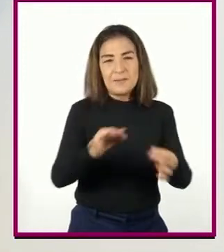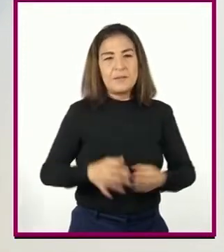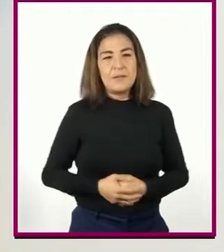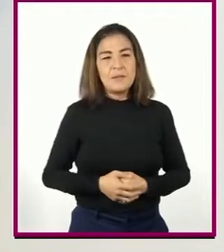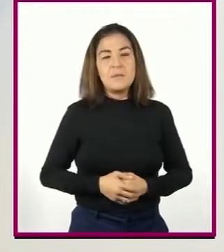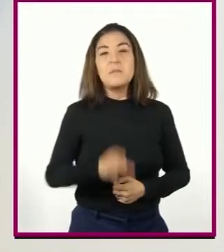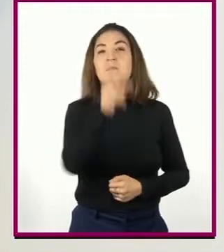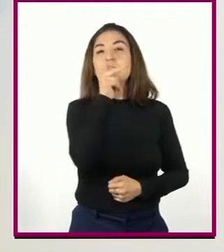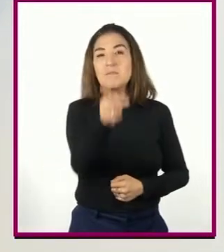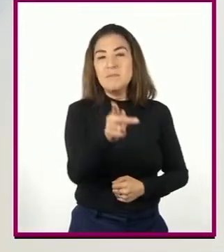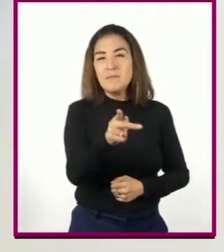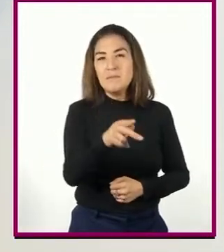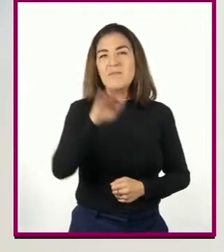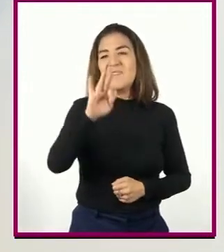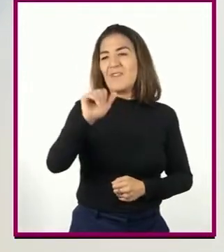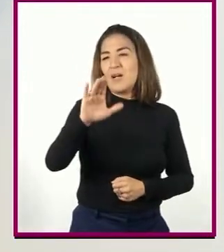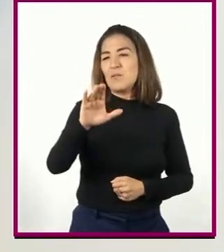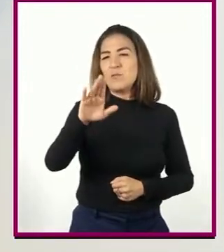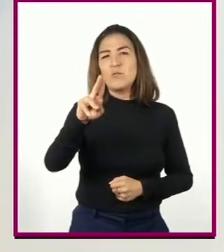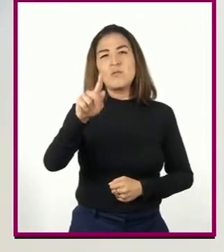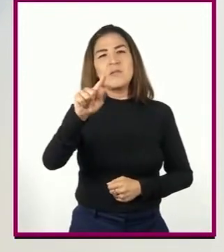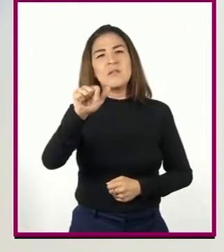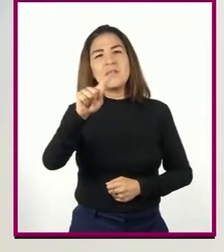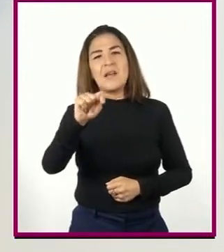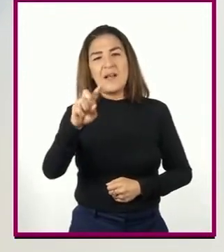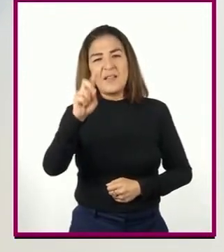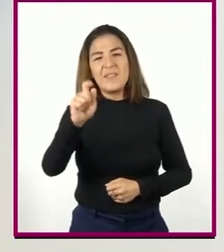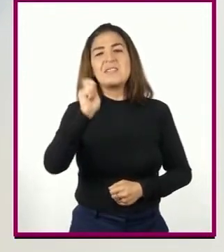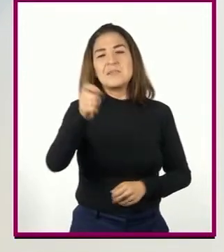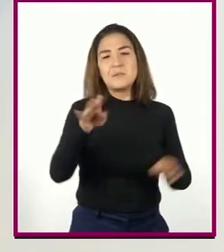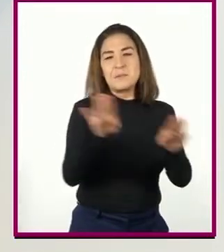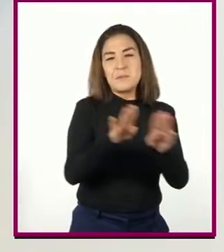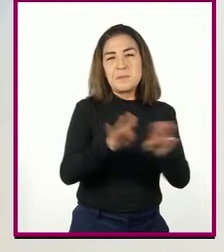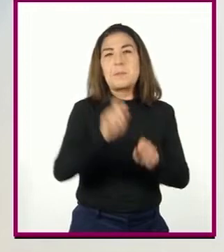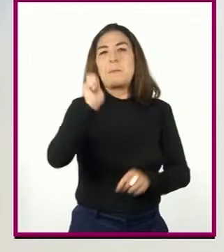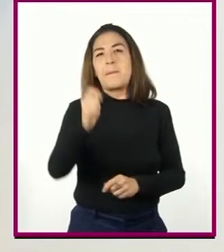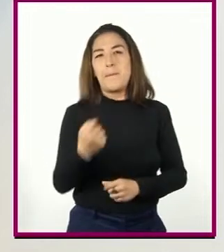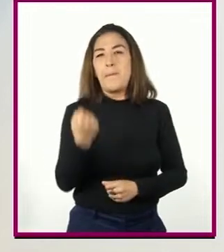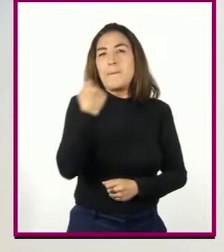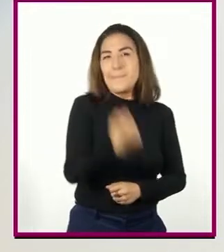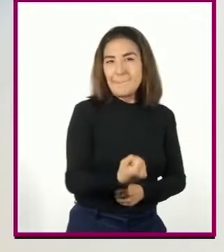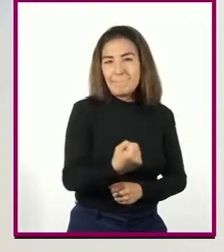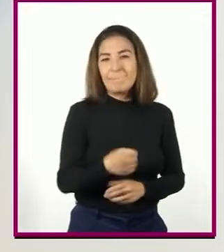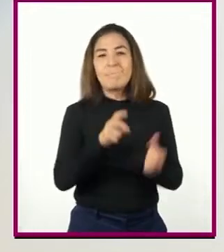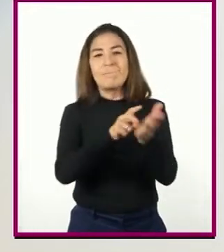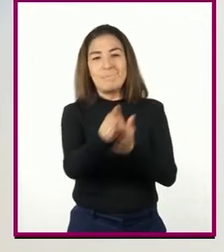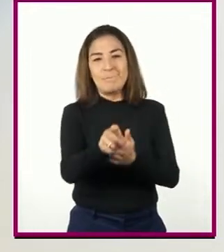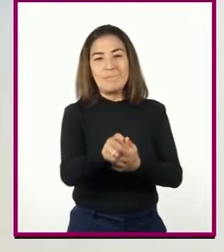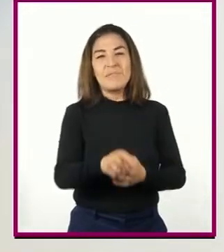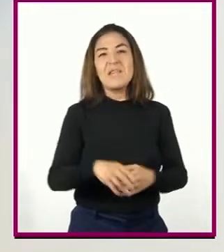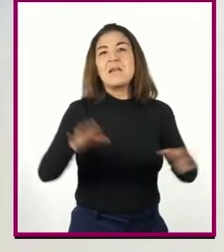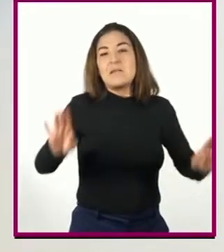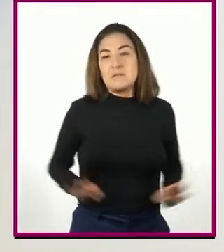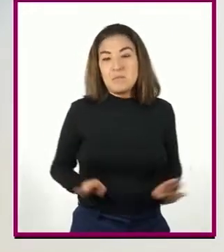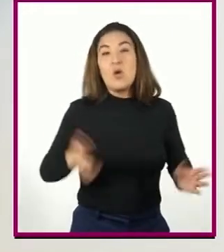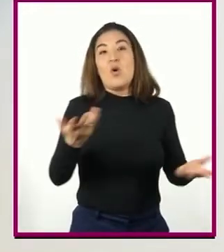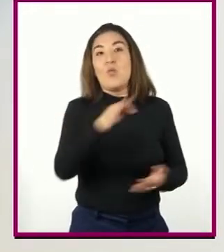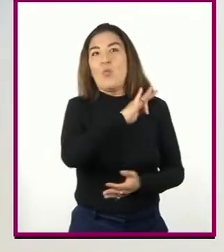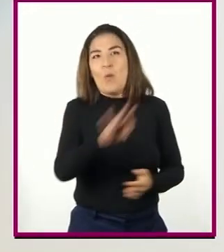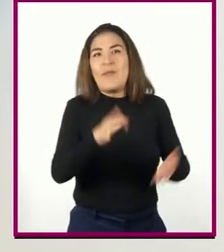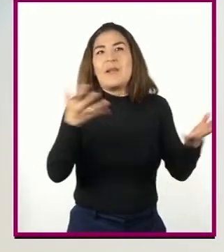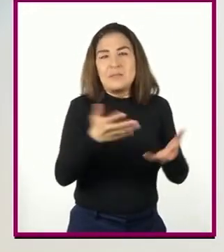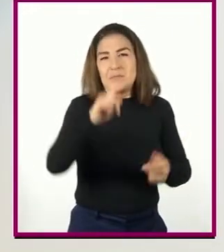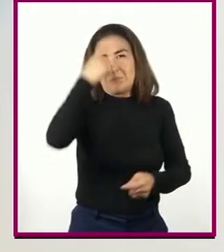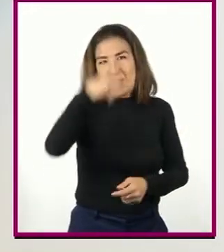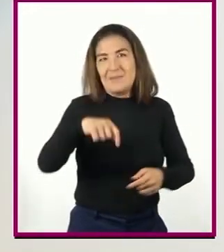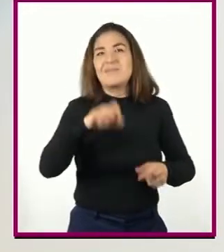que la palabra facultad proviene del latín facultas y significa poder, derecho, aptitud o capacidad para